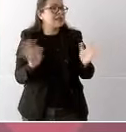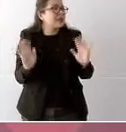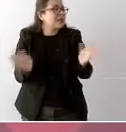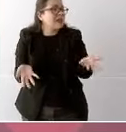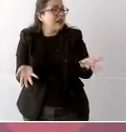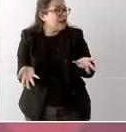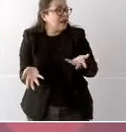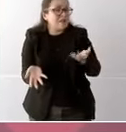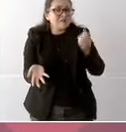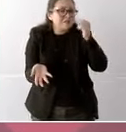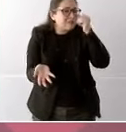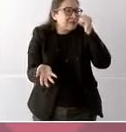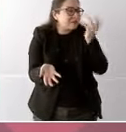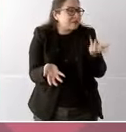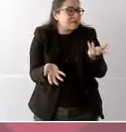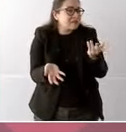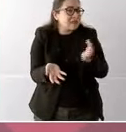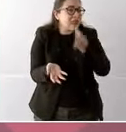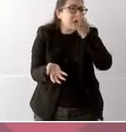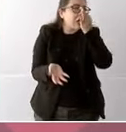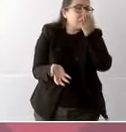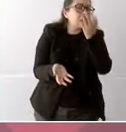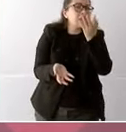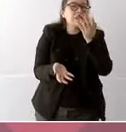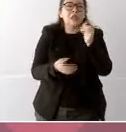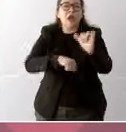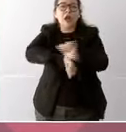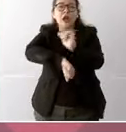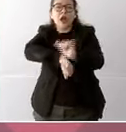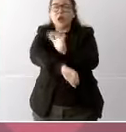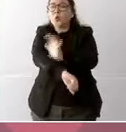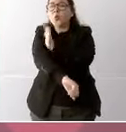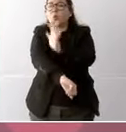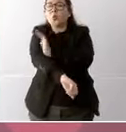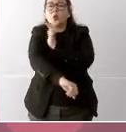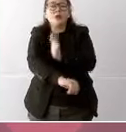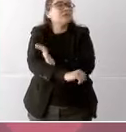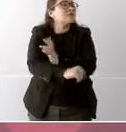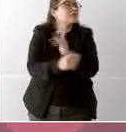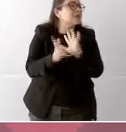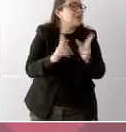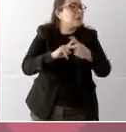venir los carros eléctricos.